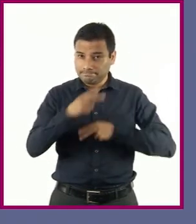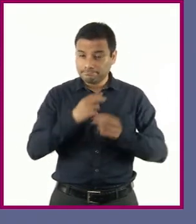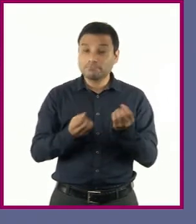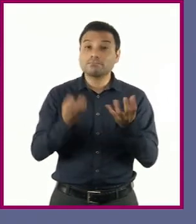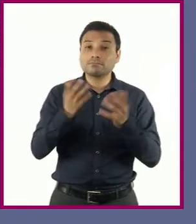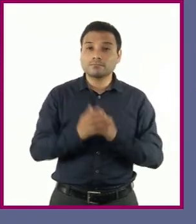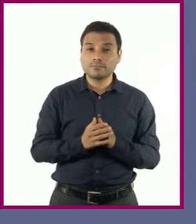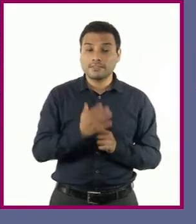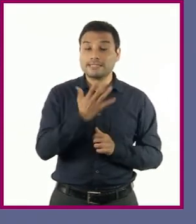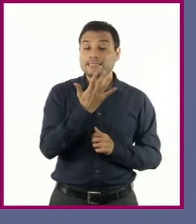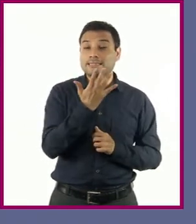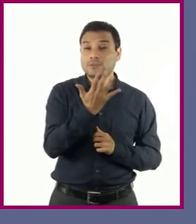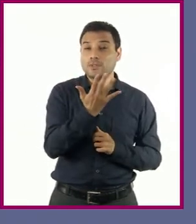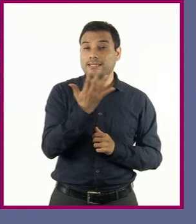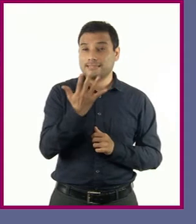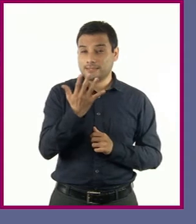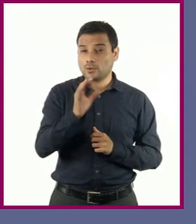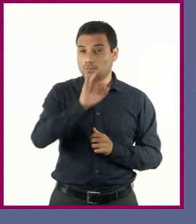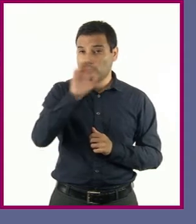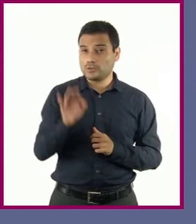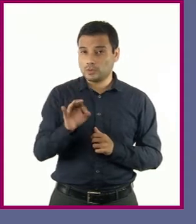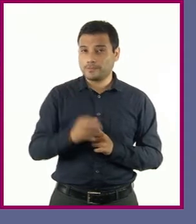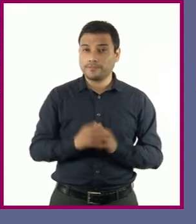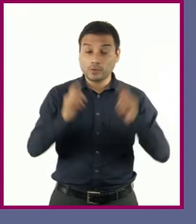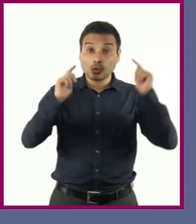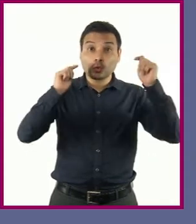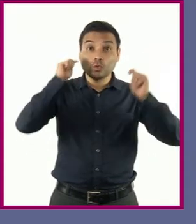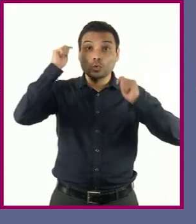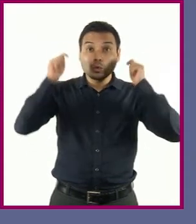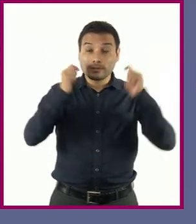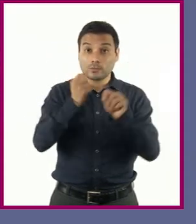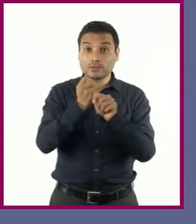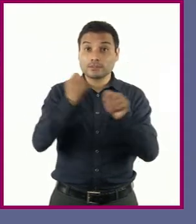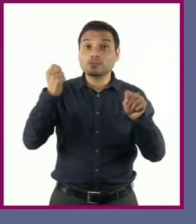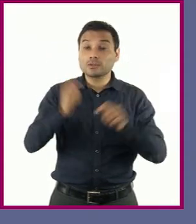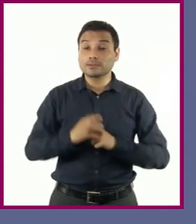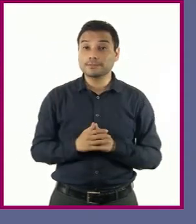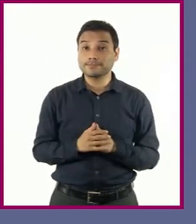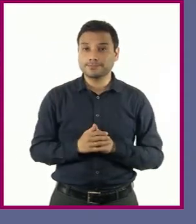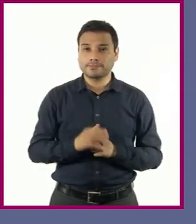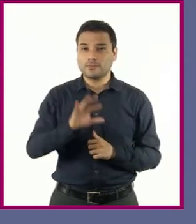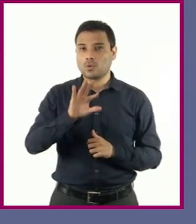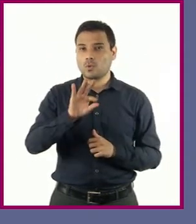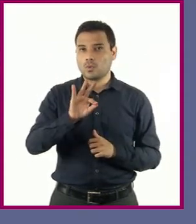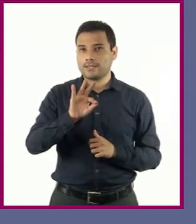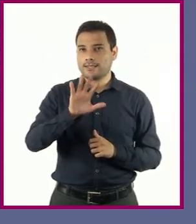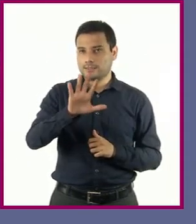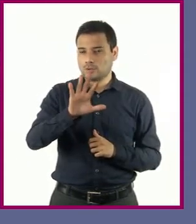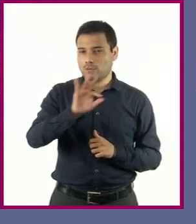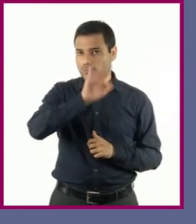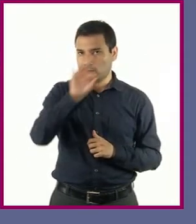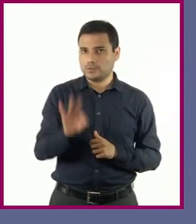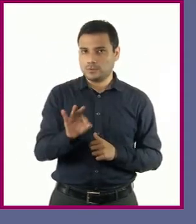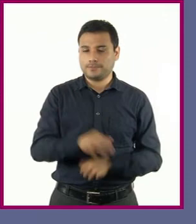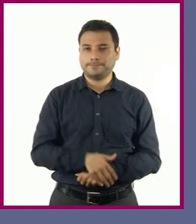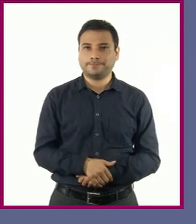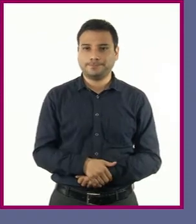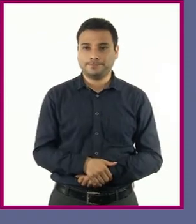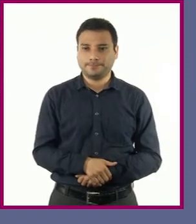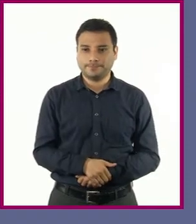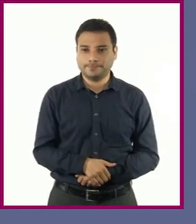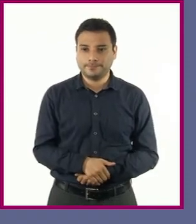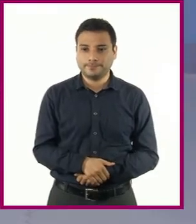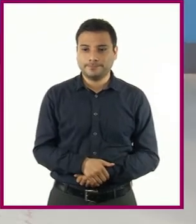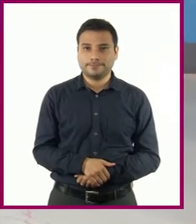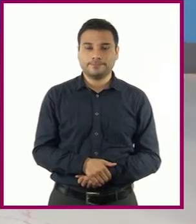del 55%, mientras que el turismo y el transporte representan el 45%.